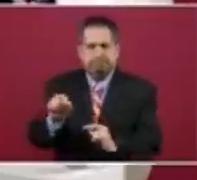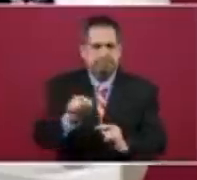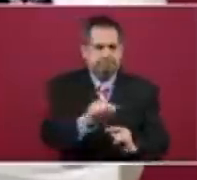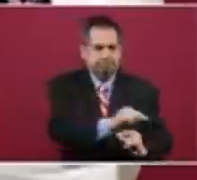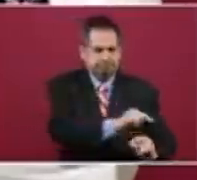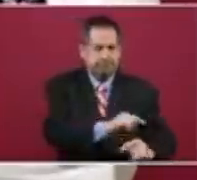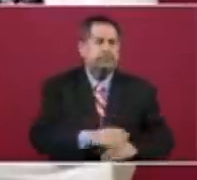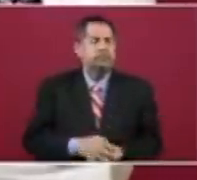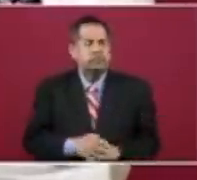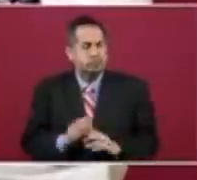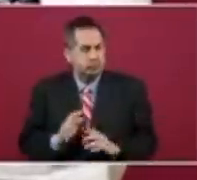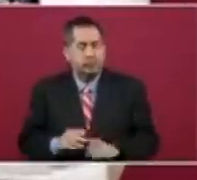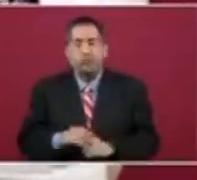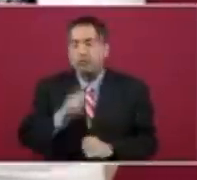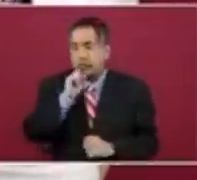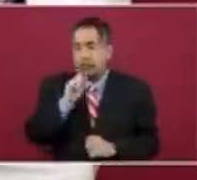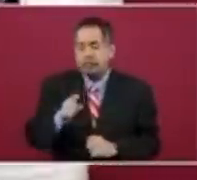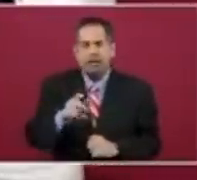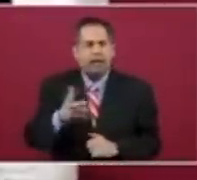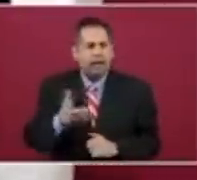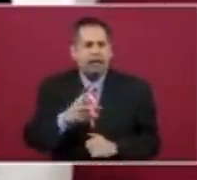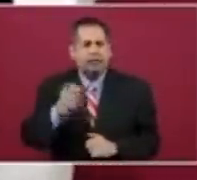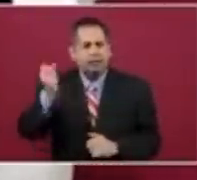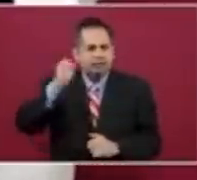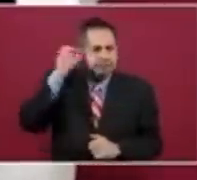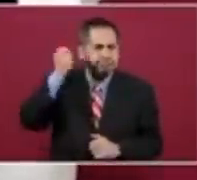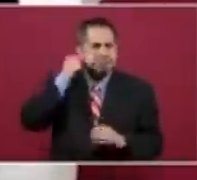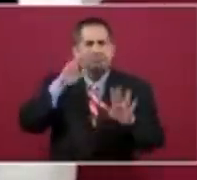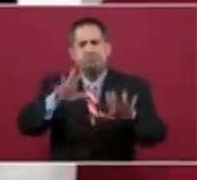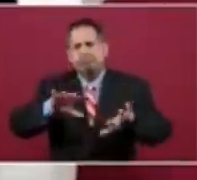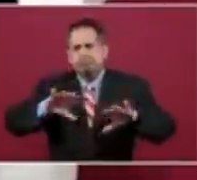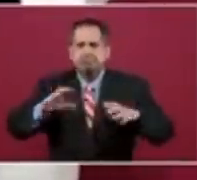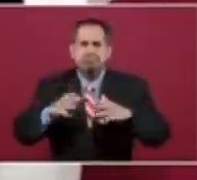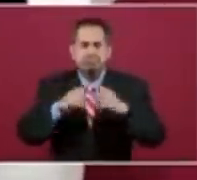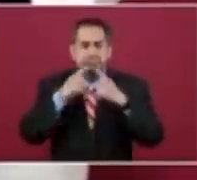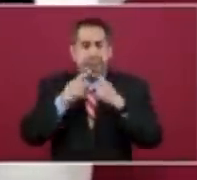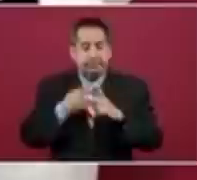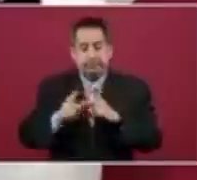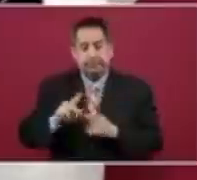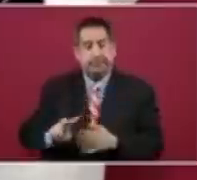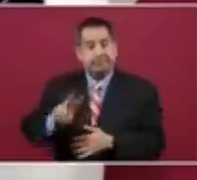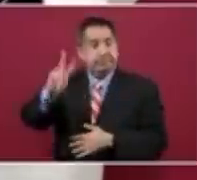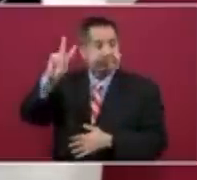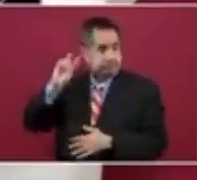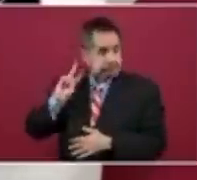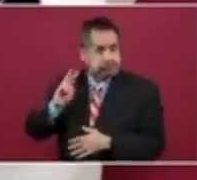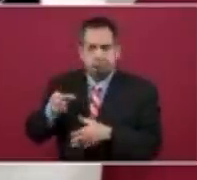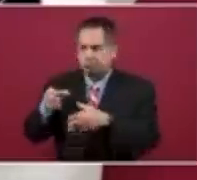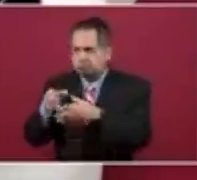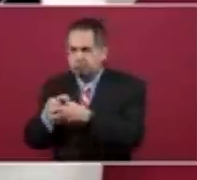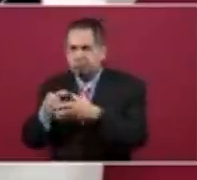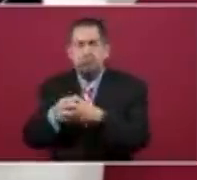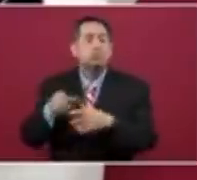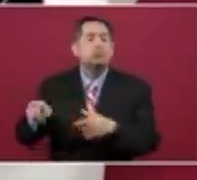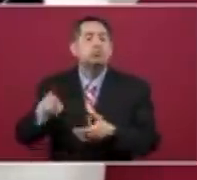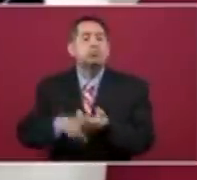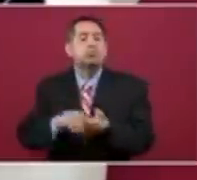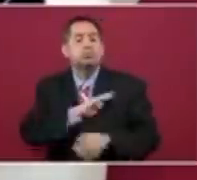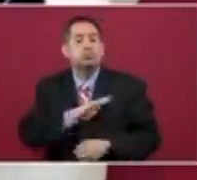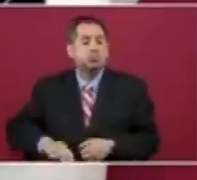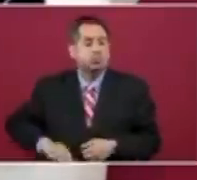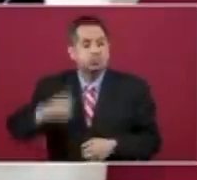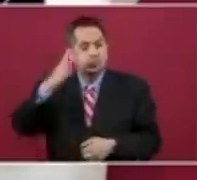se llevaron a cabo también una serie de asambleas que empezaron el viernes pasado en los municipios de